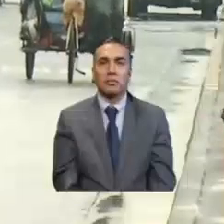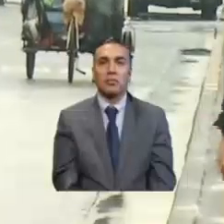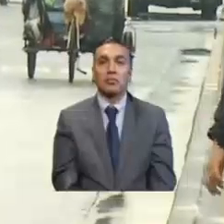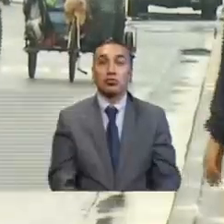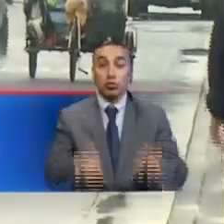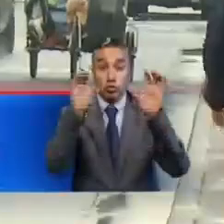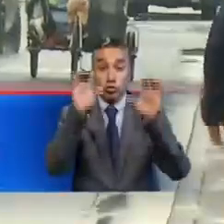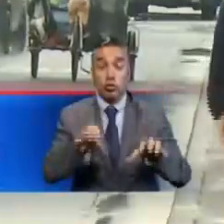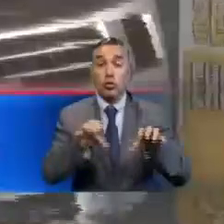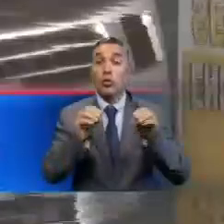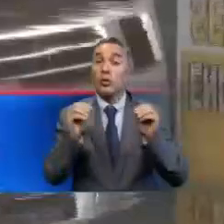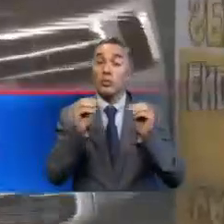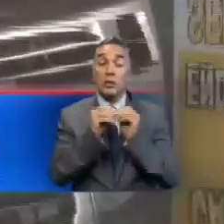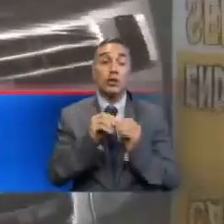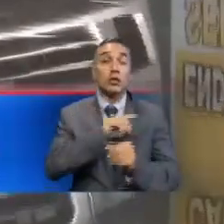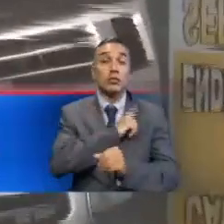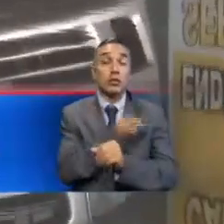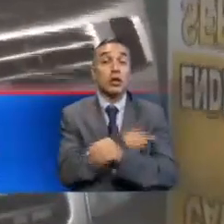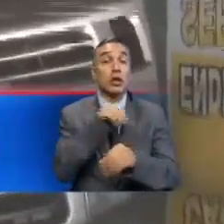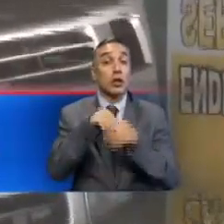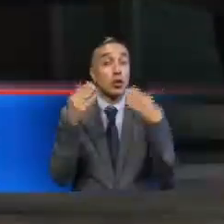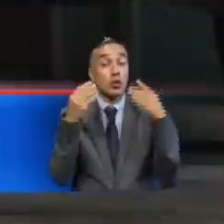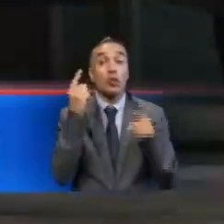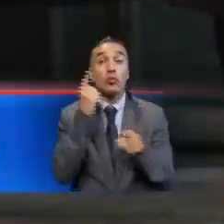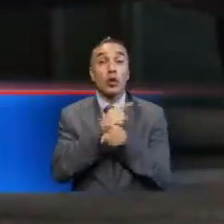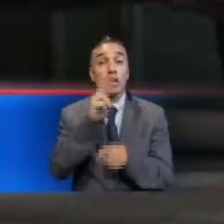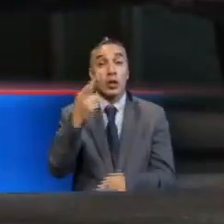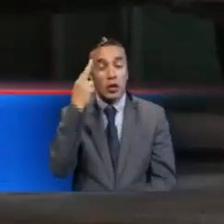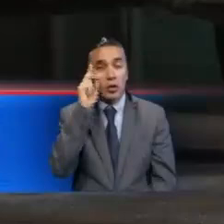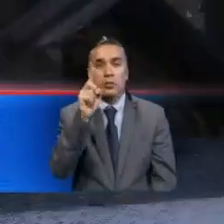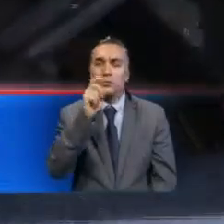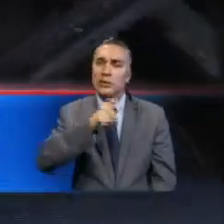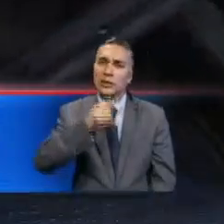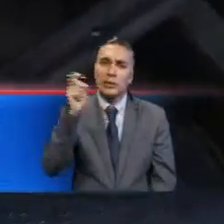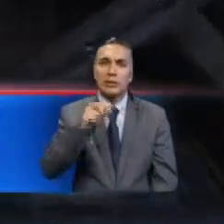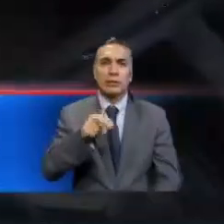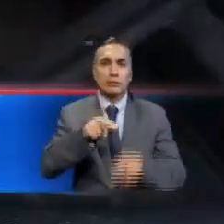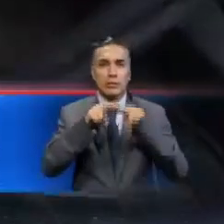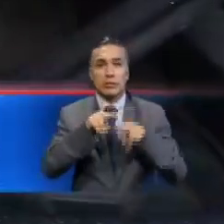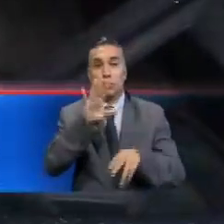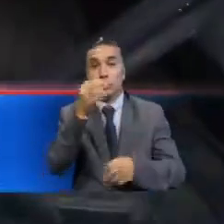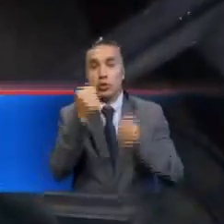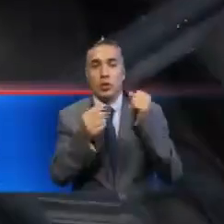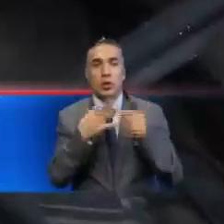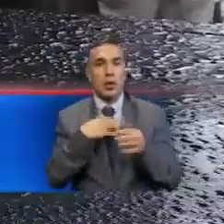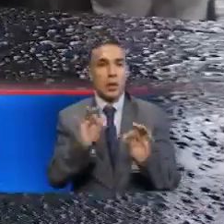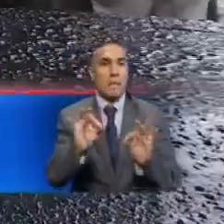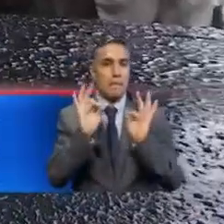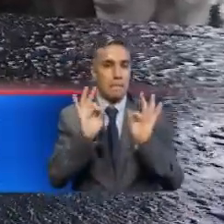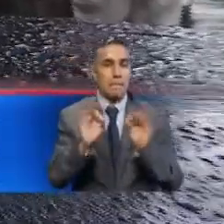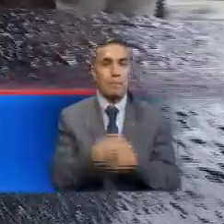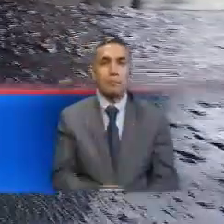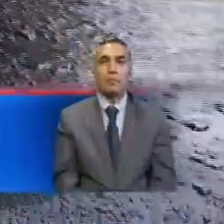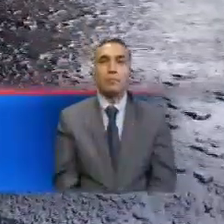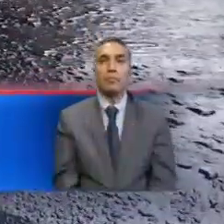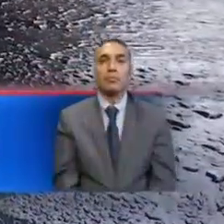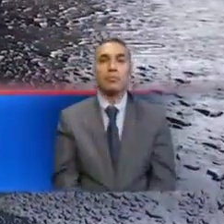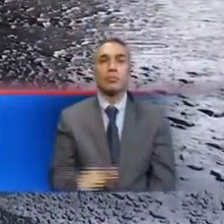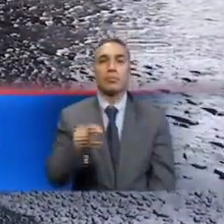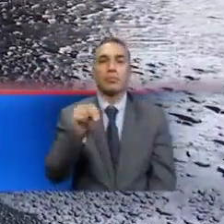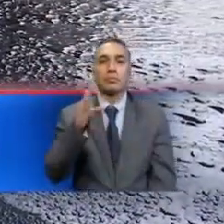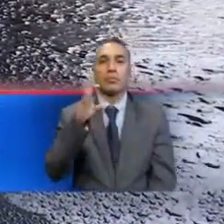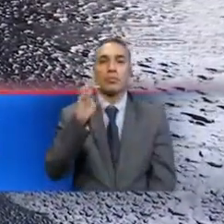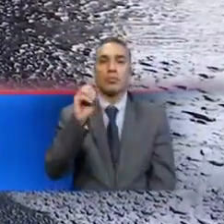Las lluvias son cada vez más frecuentes en Guayaquil y por este motivo es necesario revisar que su vehículo esté preparado. El maestro Antonio